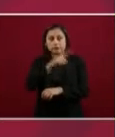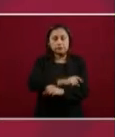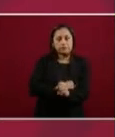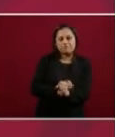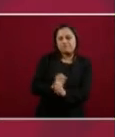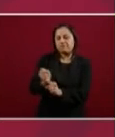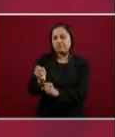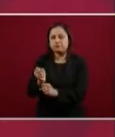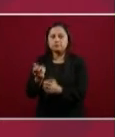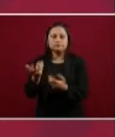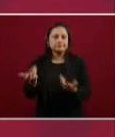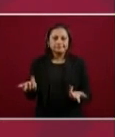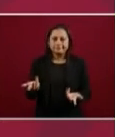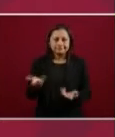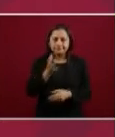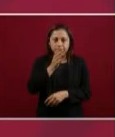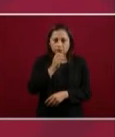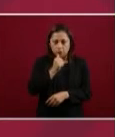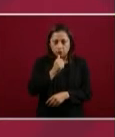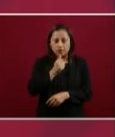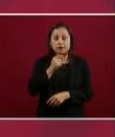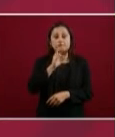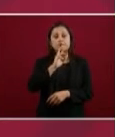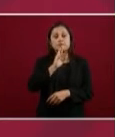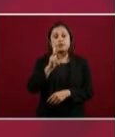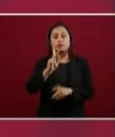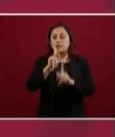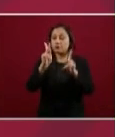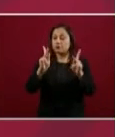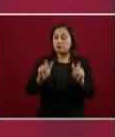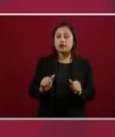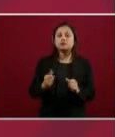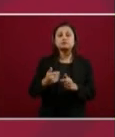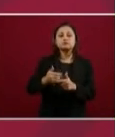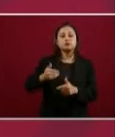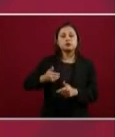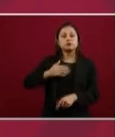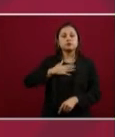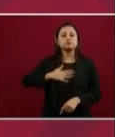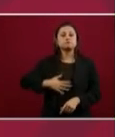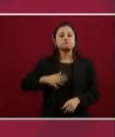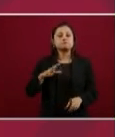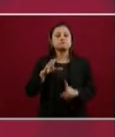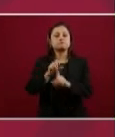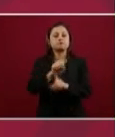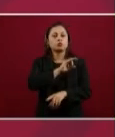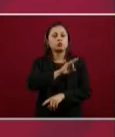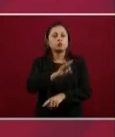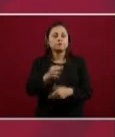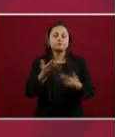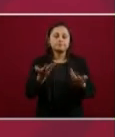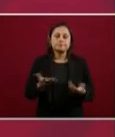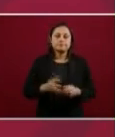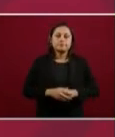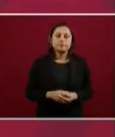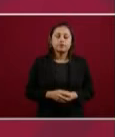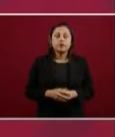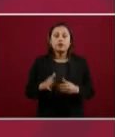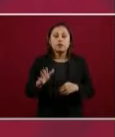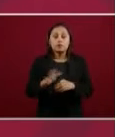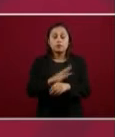estrategia clara, porque si el presidente cree que los programas sociales serán suficientes, está completamente